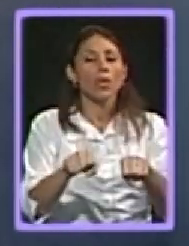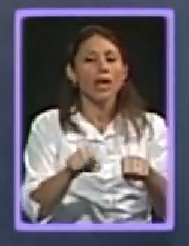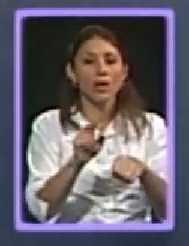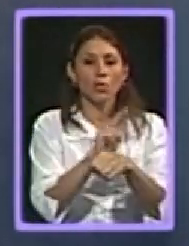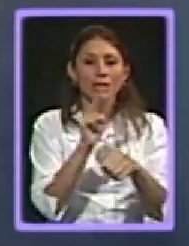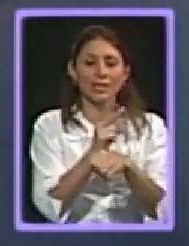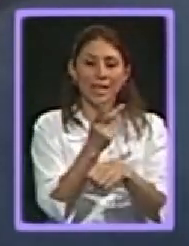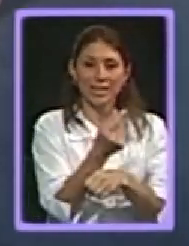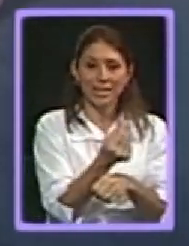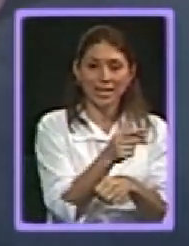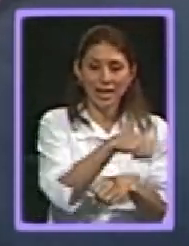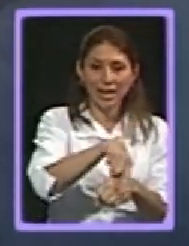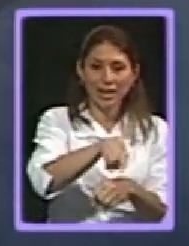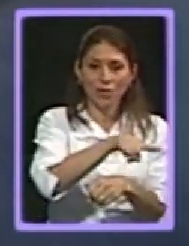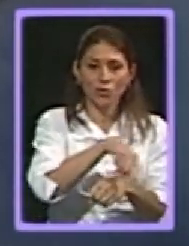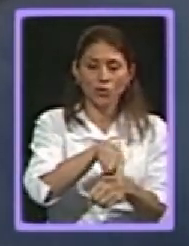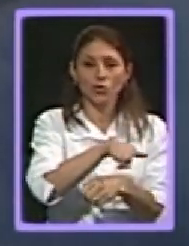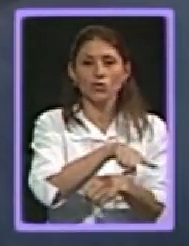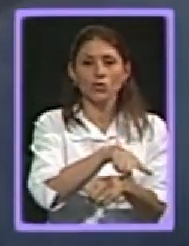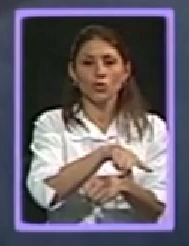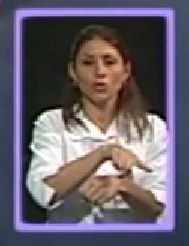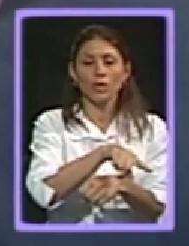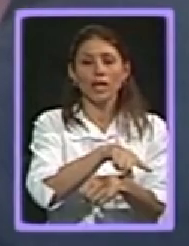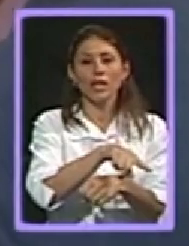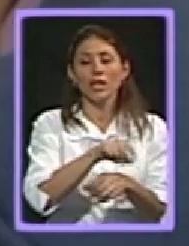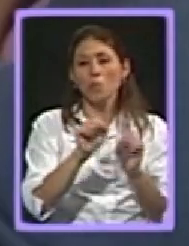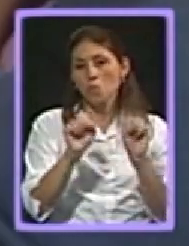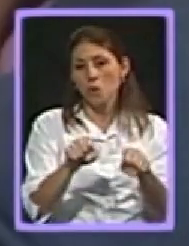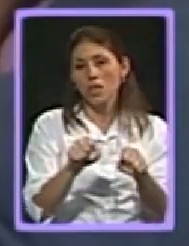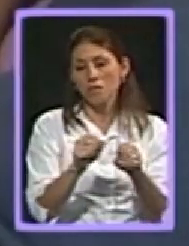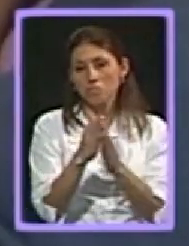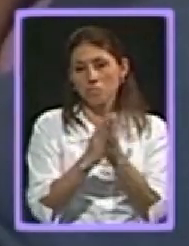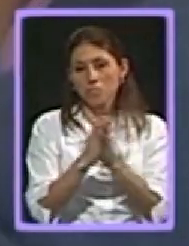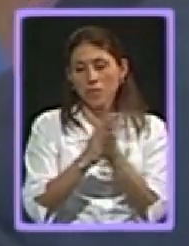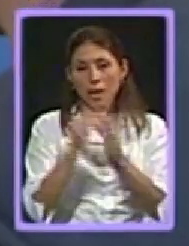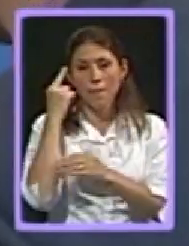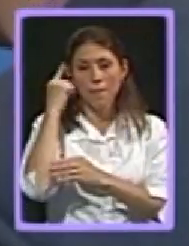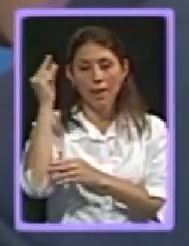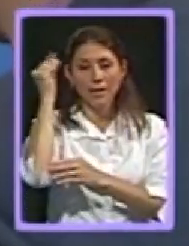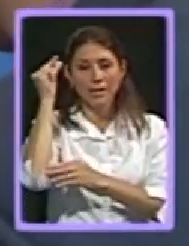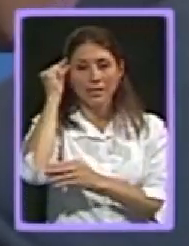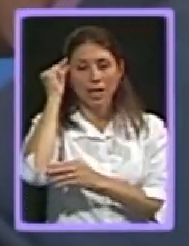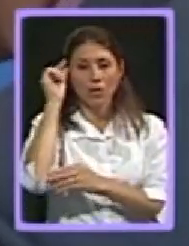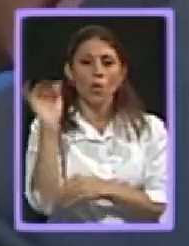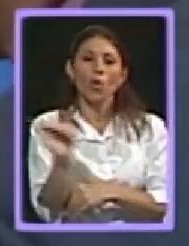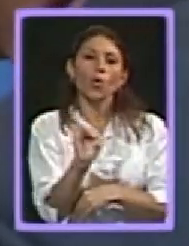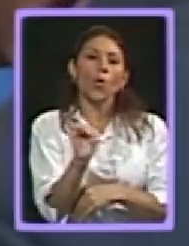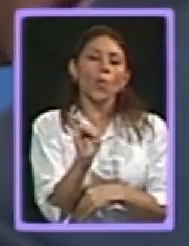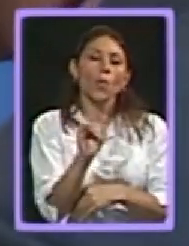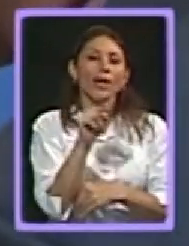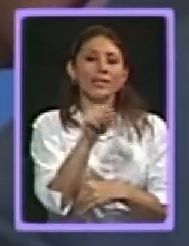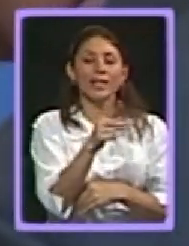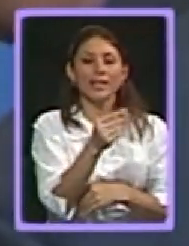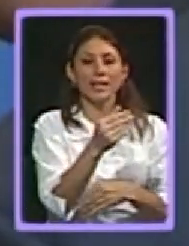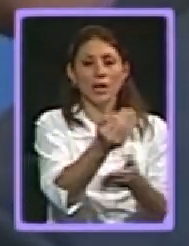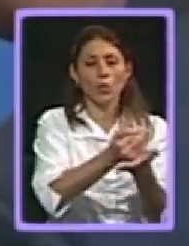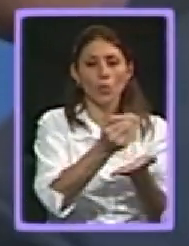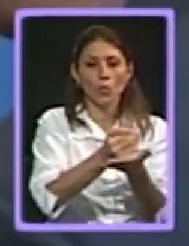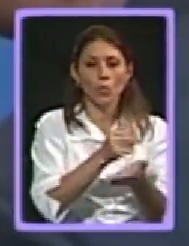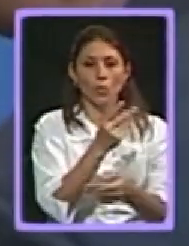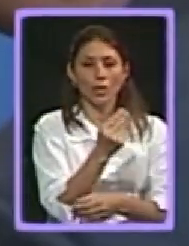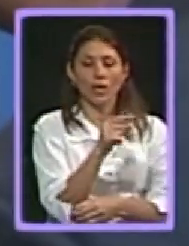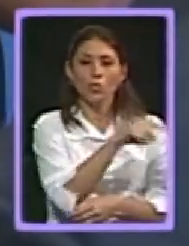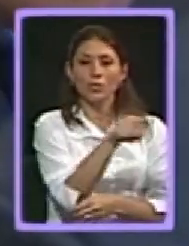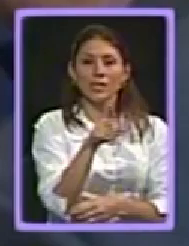de ingresos que no resultan tan onerosos para el Estado, como es los ingresos corrientes de los cuales José Adrián se refirió hace un